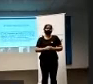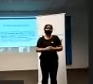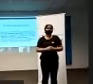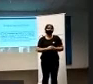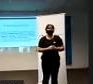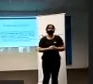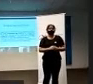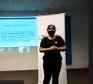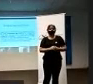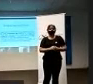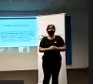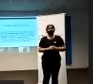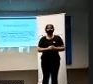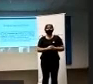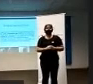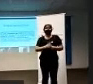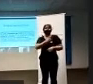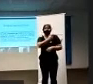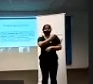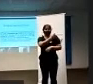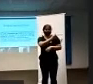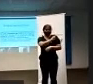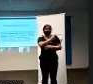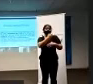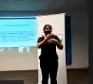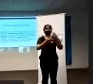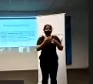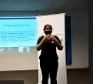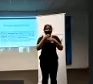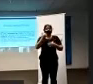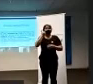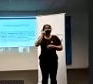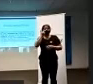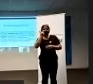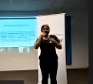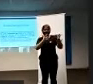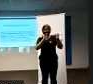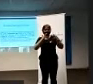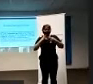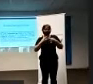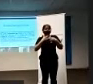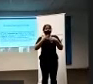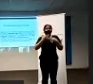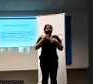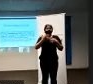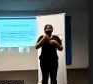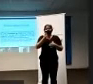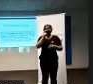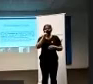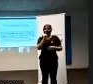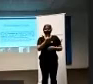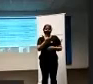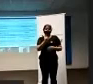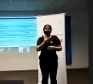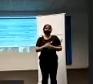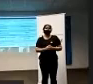formas leves. No hubo casos graves en individuos vacunados y se constataron 7 casos graves en el grupo placebo. Siguiente.